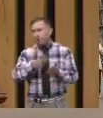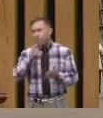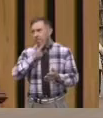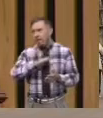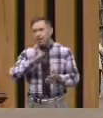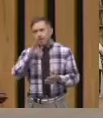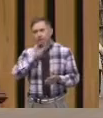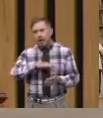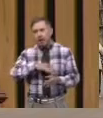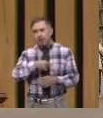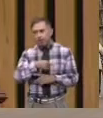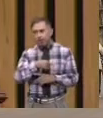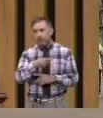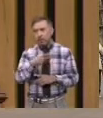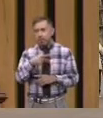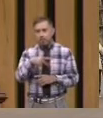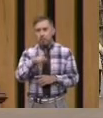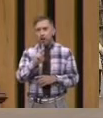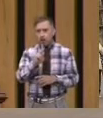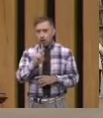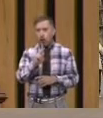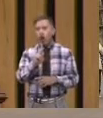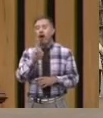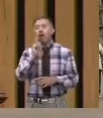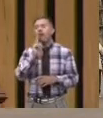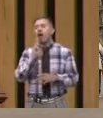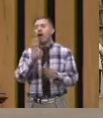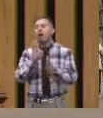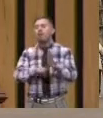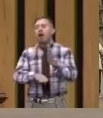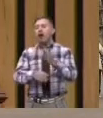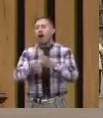tener muy claro los antecedentes.